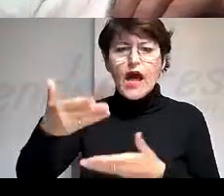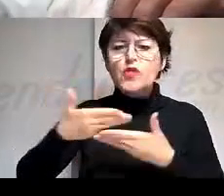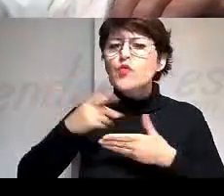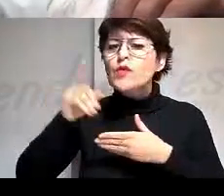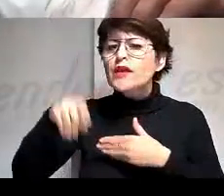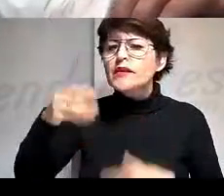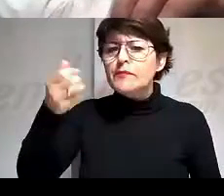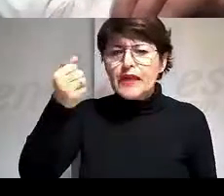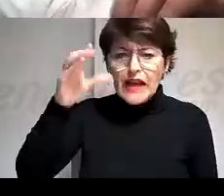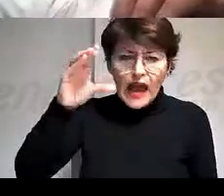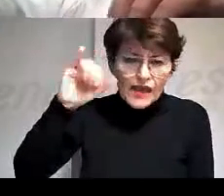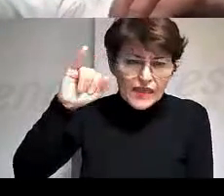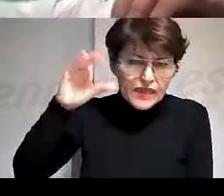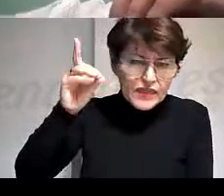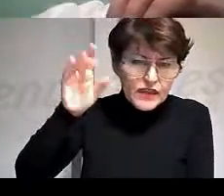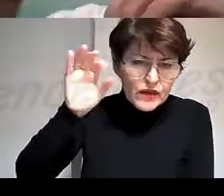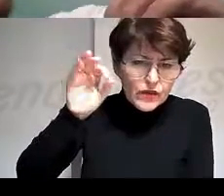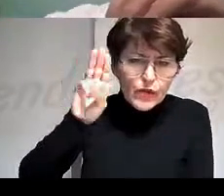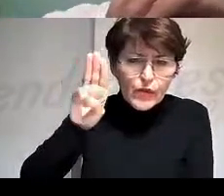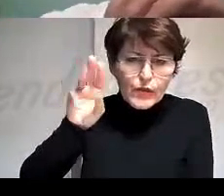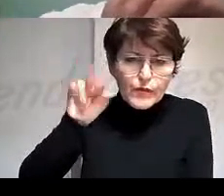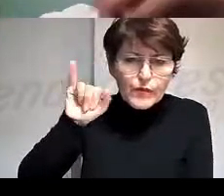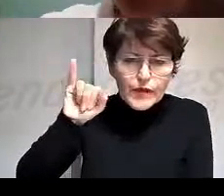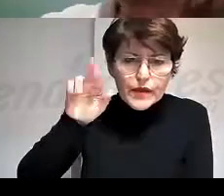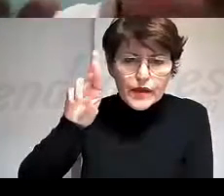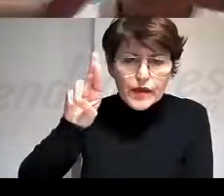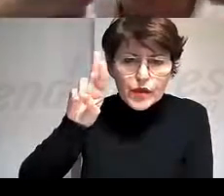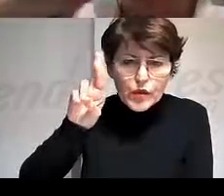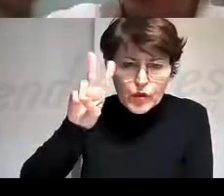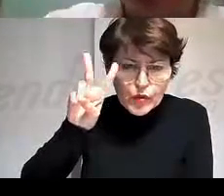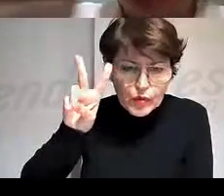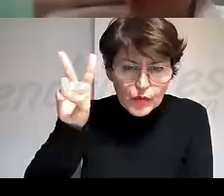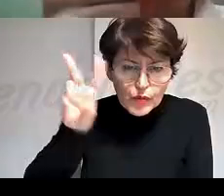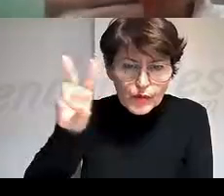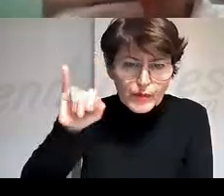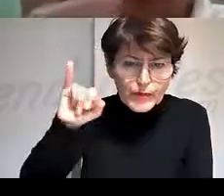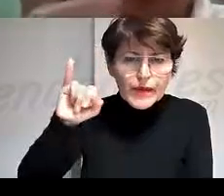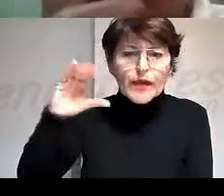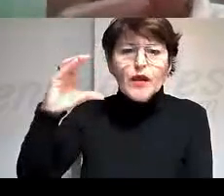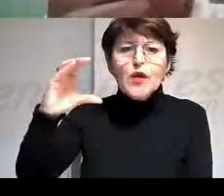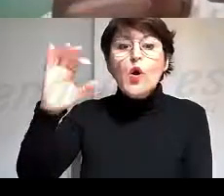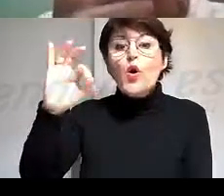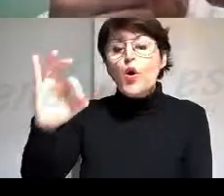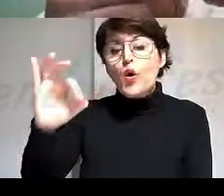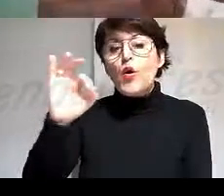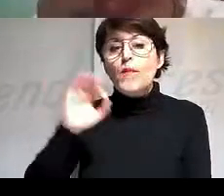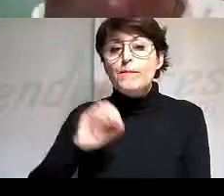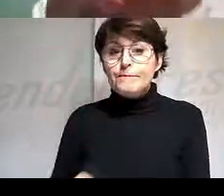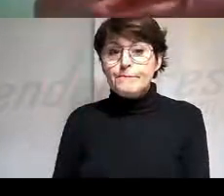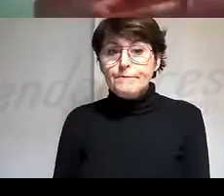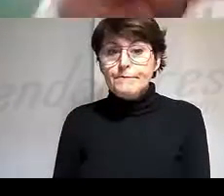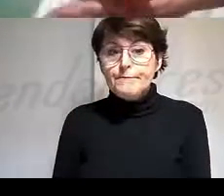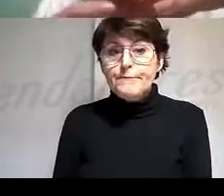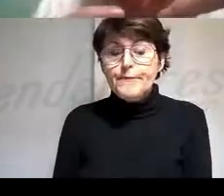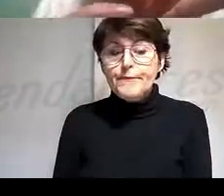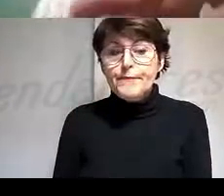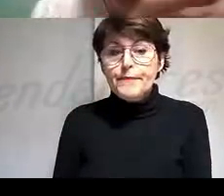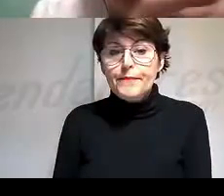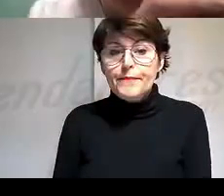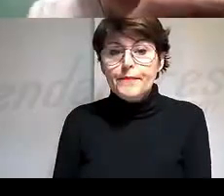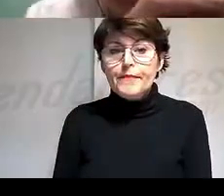la glucosa, que acaba dando compuestos con una unión, con un enlace de fosfato, que es la fuente